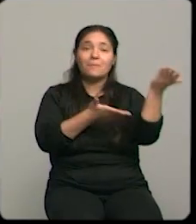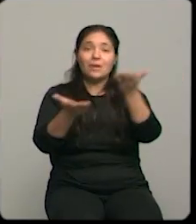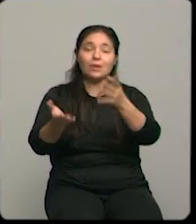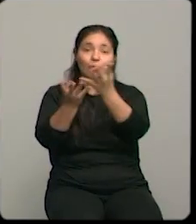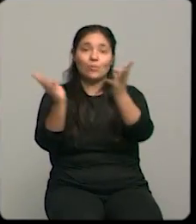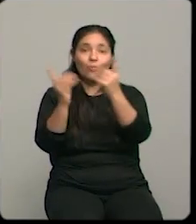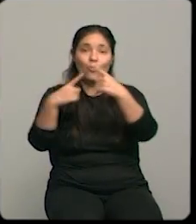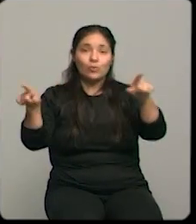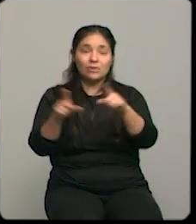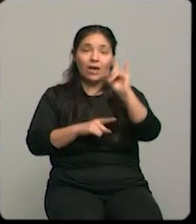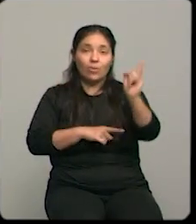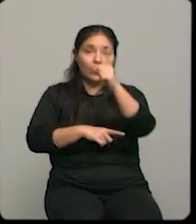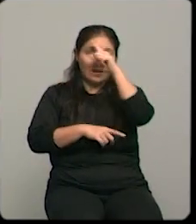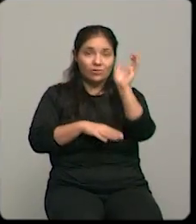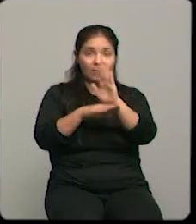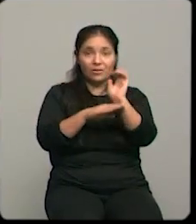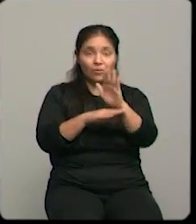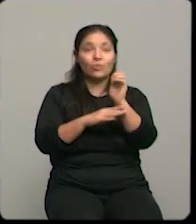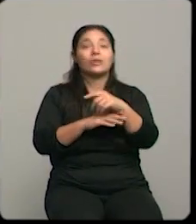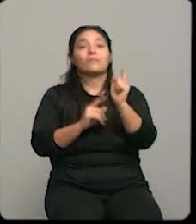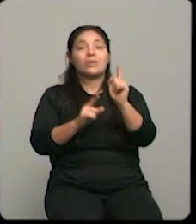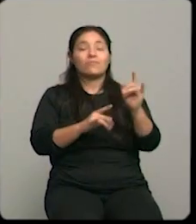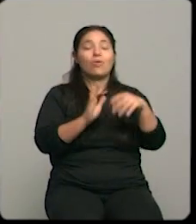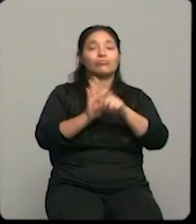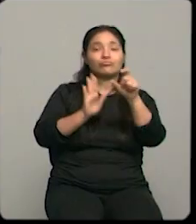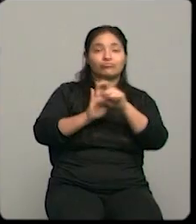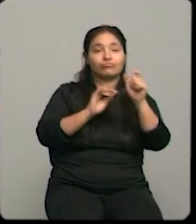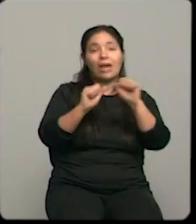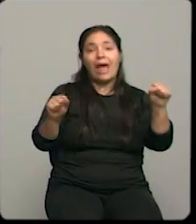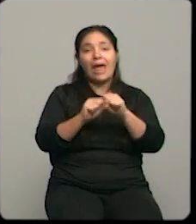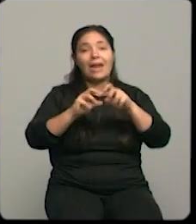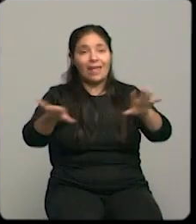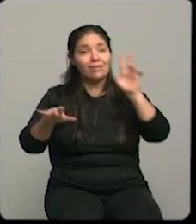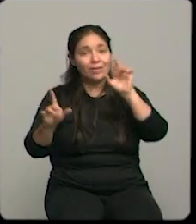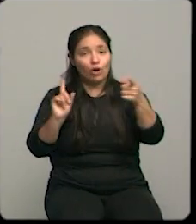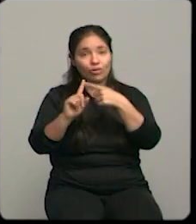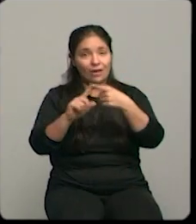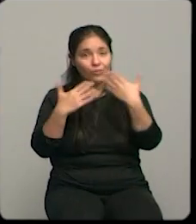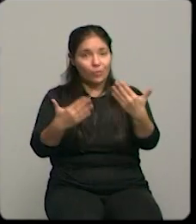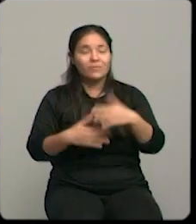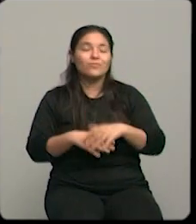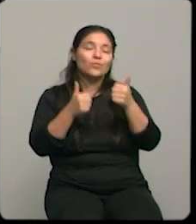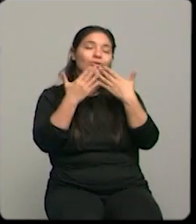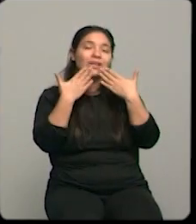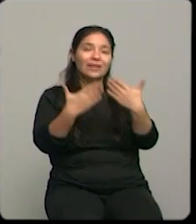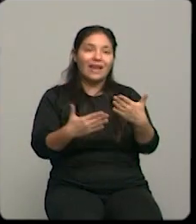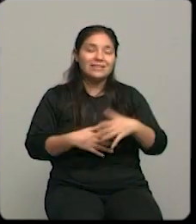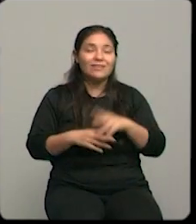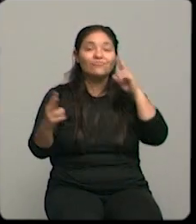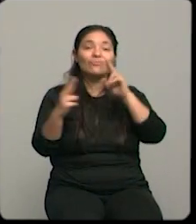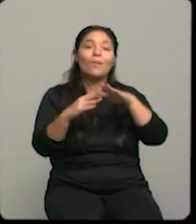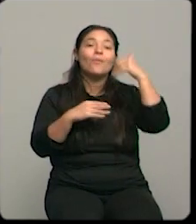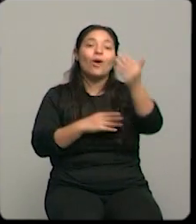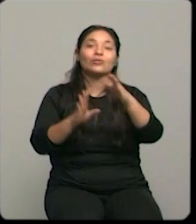todas las redes, ahí pueden interactuar con nosotros. Ya lo sabe la gente que nos está viendo. Muchísimas gracias, José. Por favor. Será hasta cualquier momento, hasta el